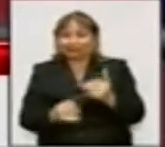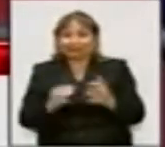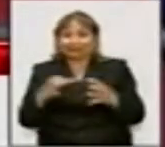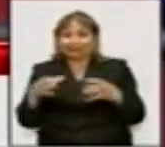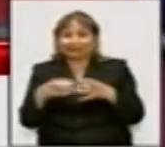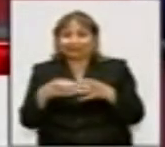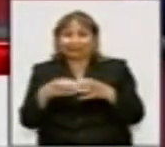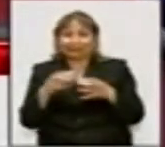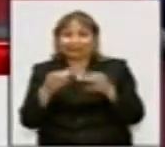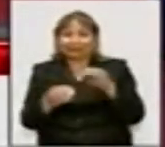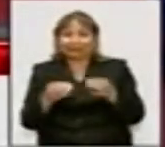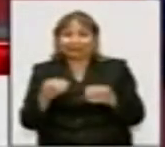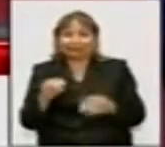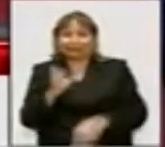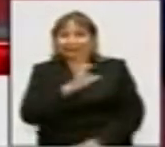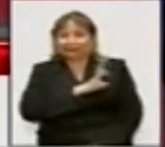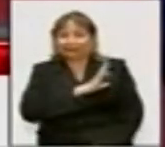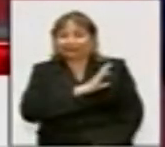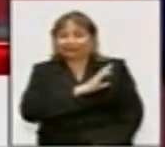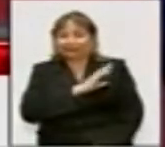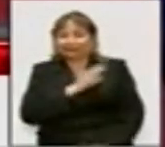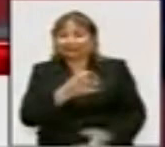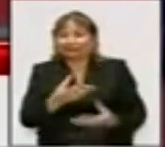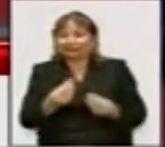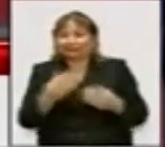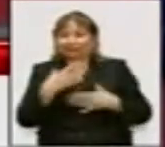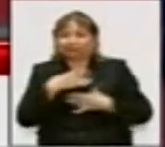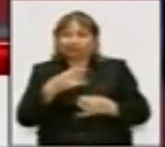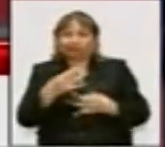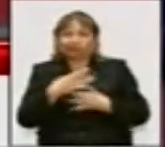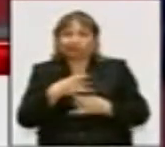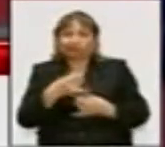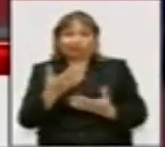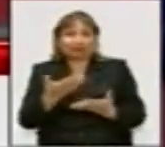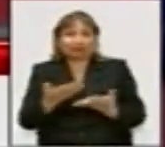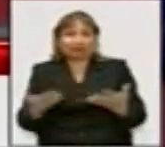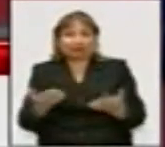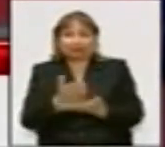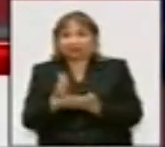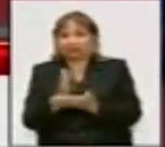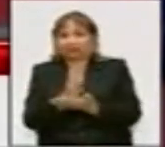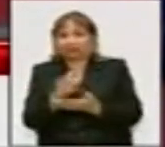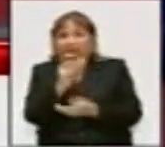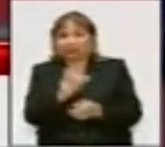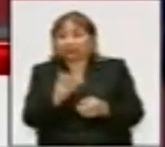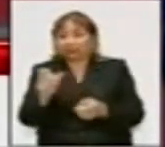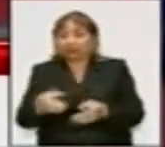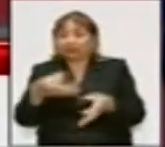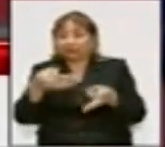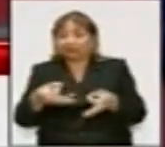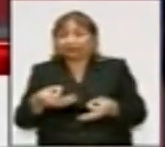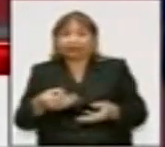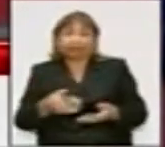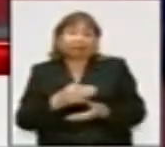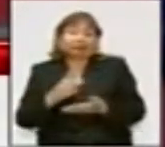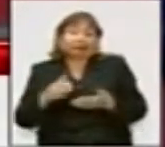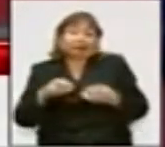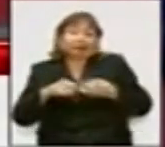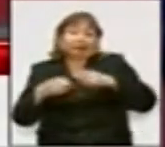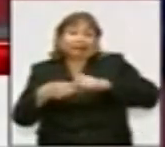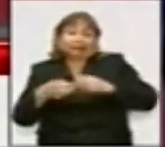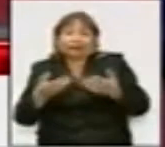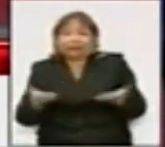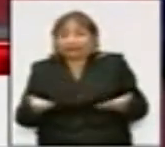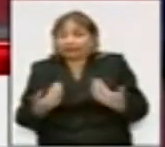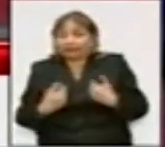congreso que puedes contar ni la fiscalía muchos intereses de todas las partes ese es el drama el drama de